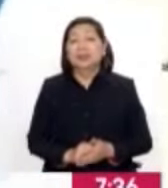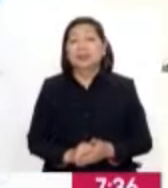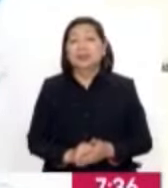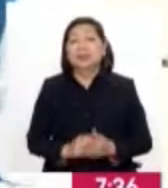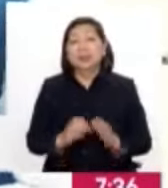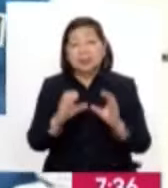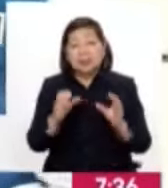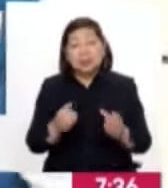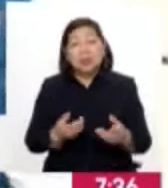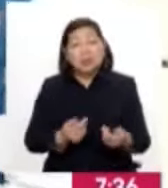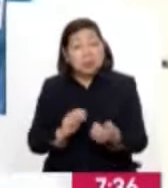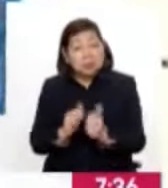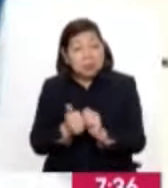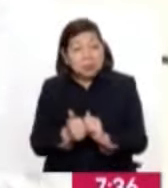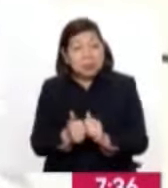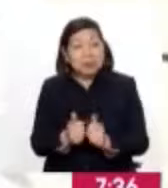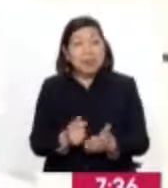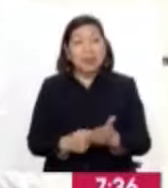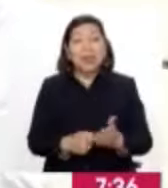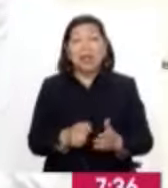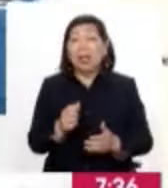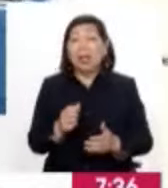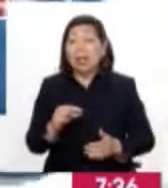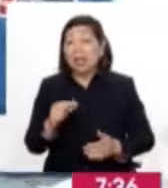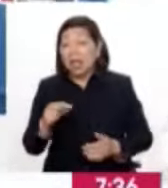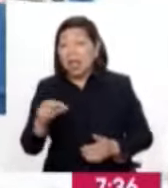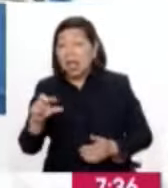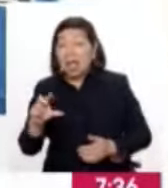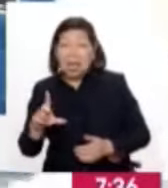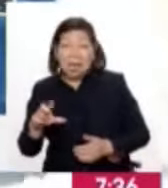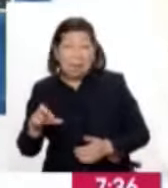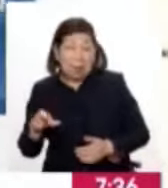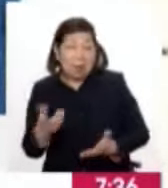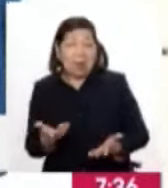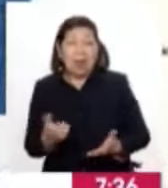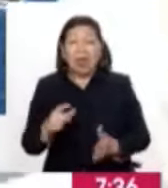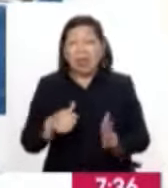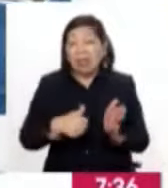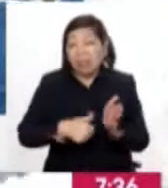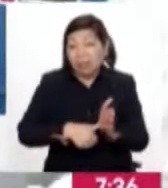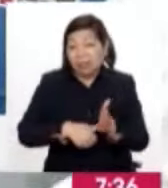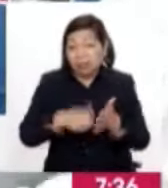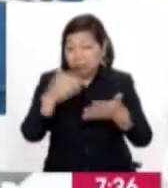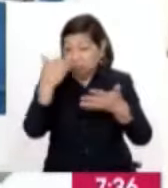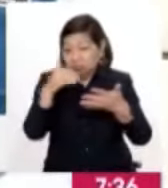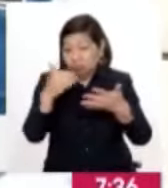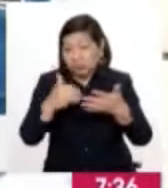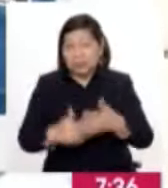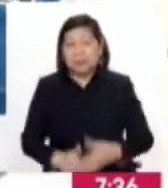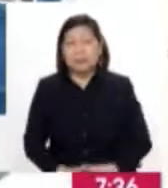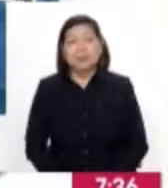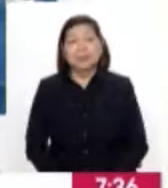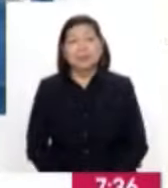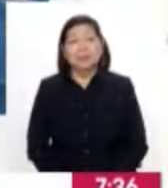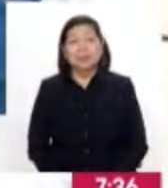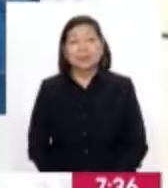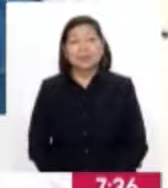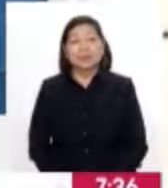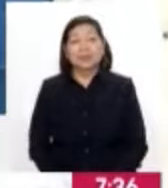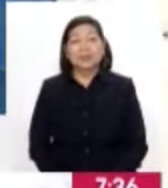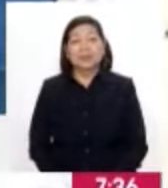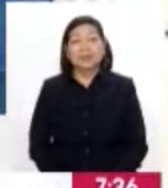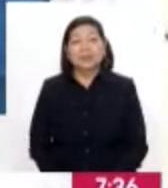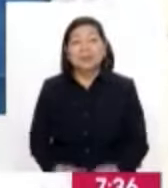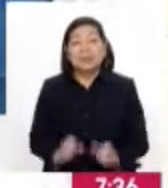del certificado de conversión para nuestros amigos que son GNV o GLP, el DNI, entre otros, ¿no? Claro, bueno, entonces